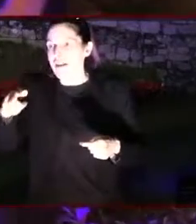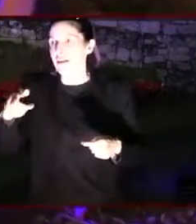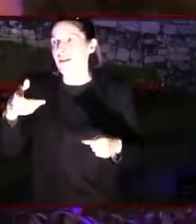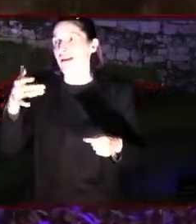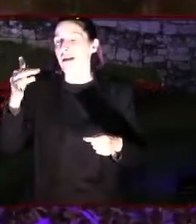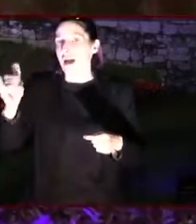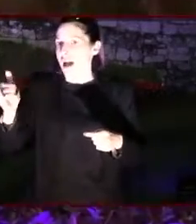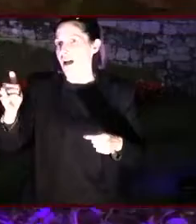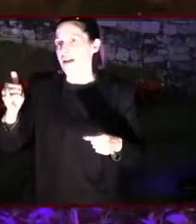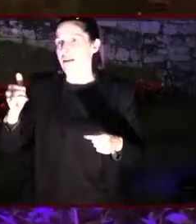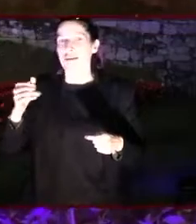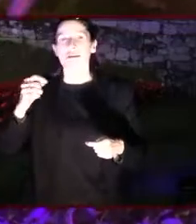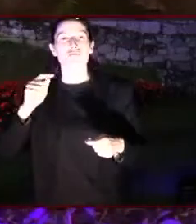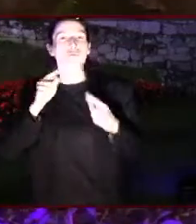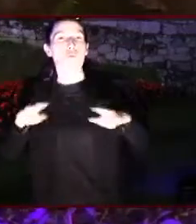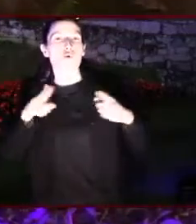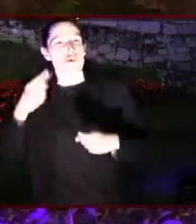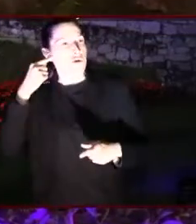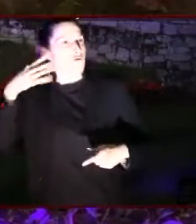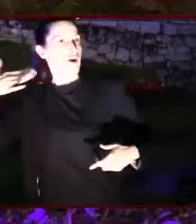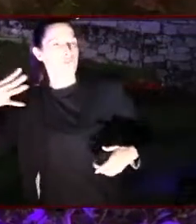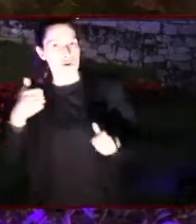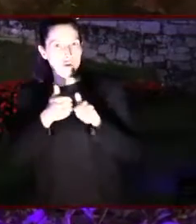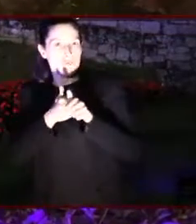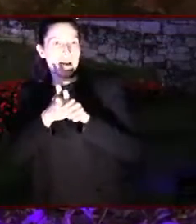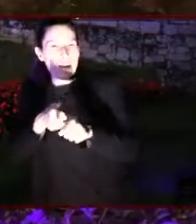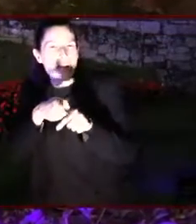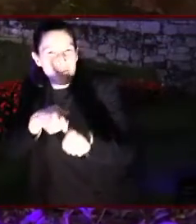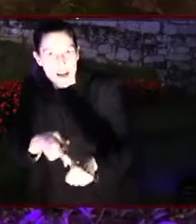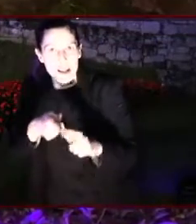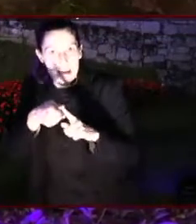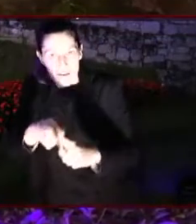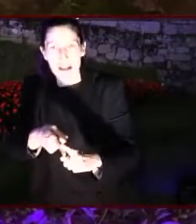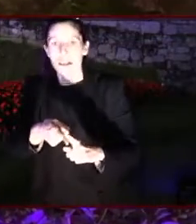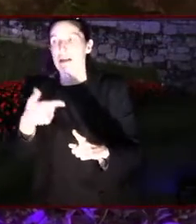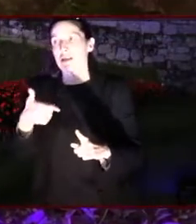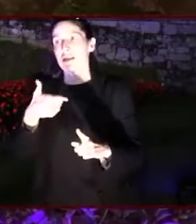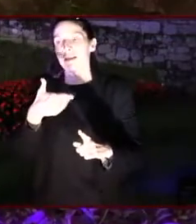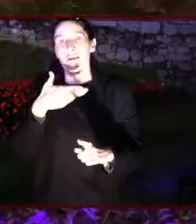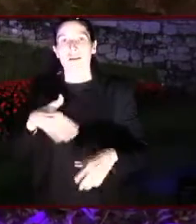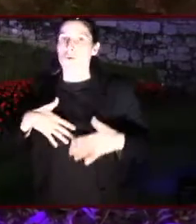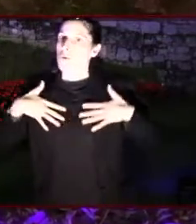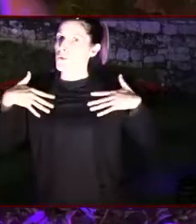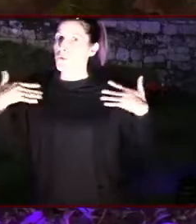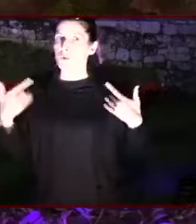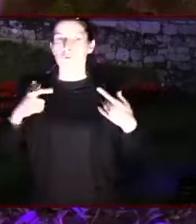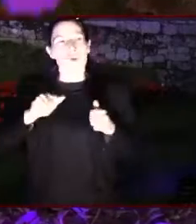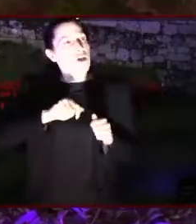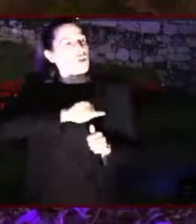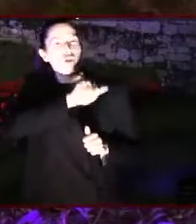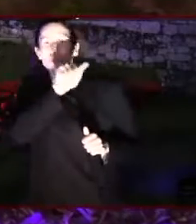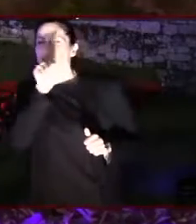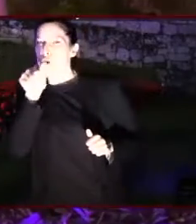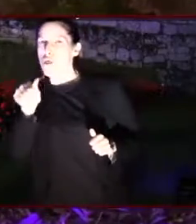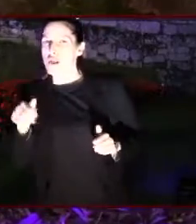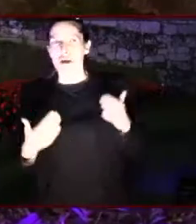dos que nosotros sí, claro. temos como referentes. Nada, pois foi emocionante, pasamos ali o día inteiro dende a mañá